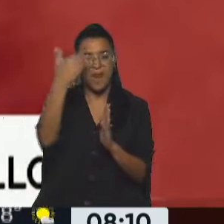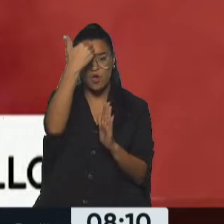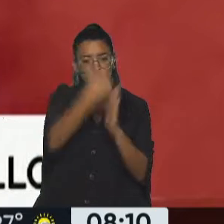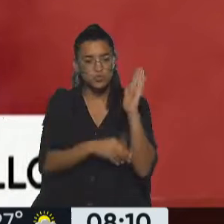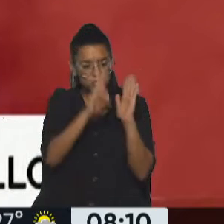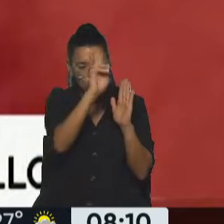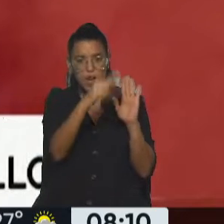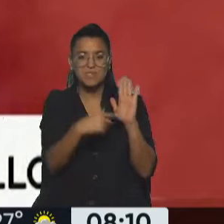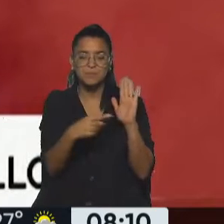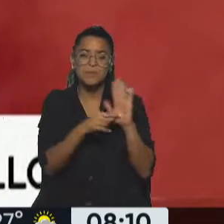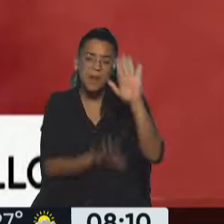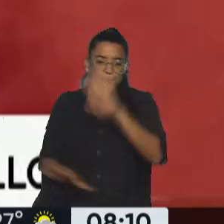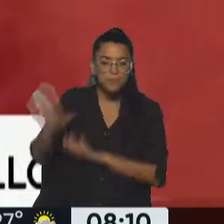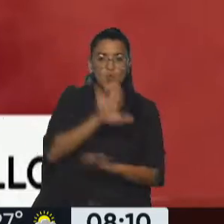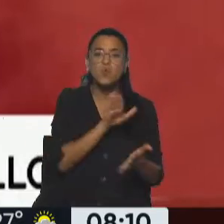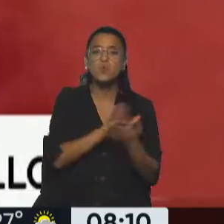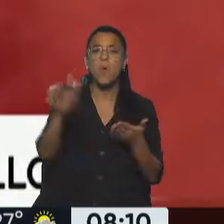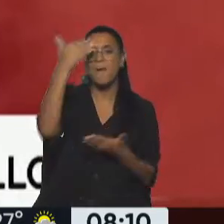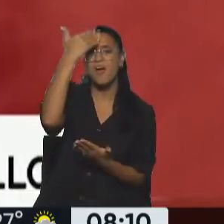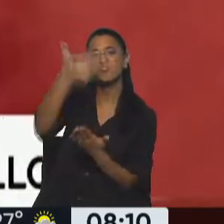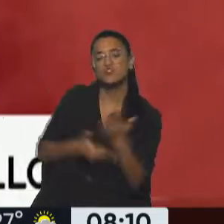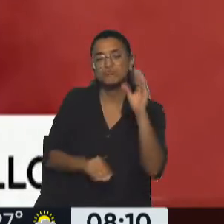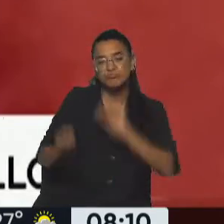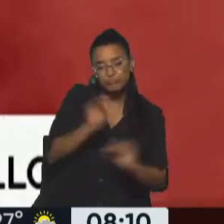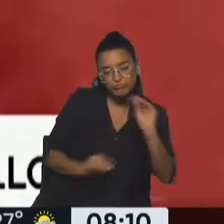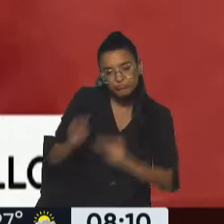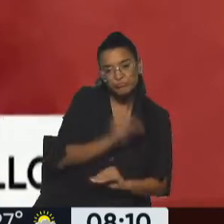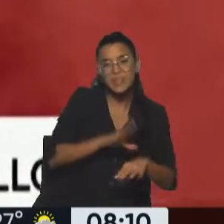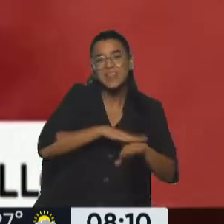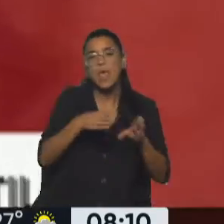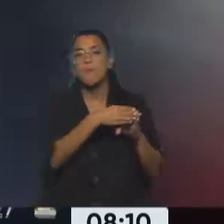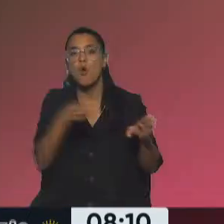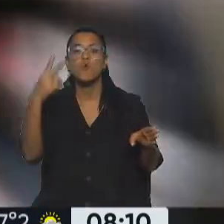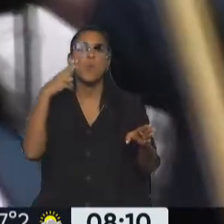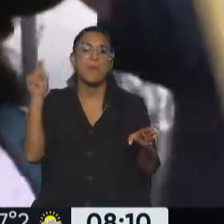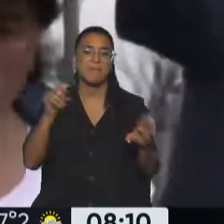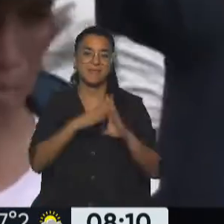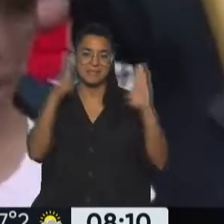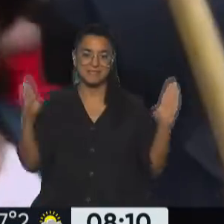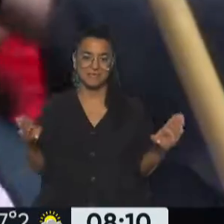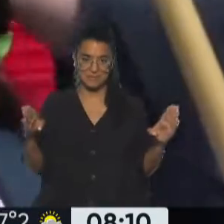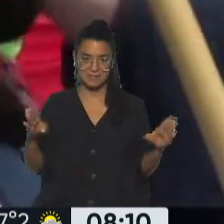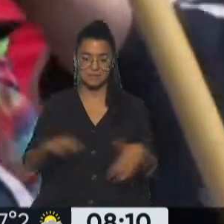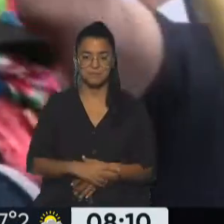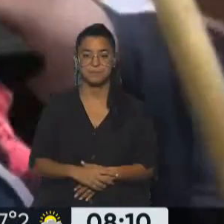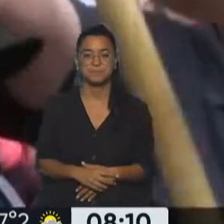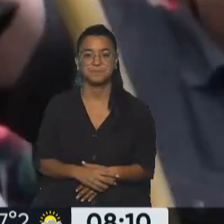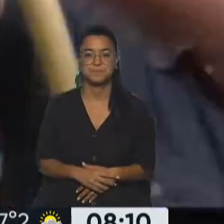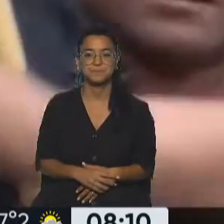constituyentes para elaborar una nueva Constitución en un plazo no mayor de 9 meses.